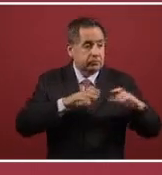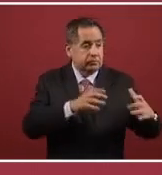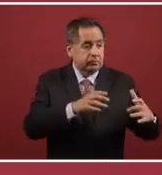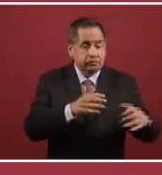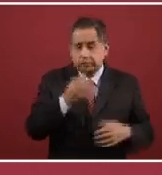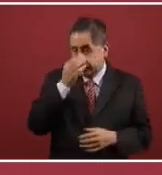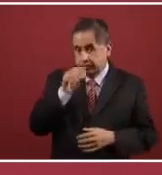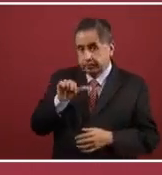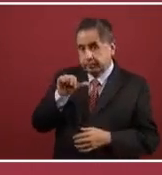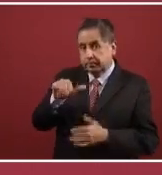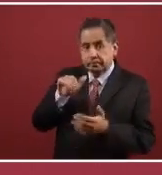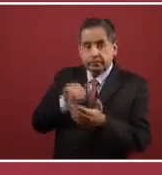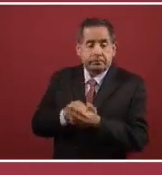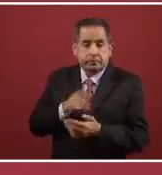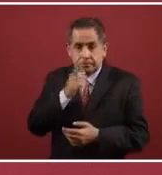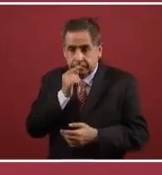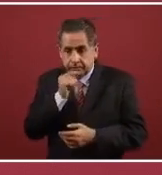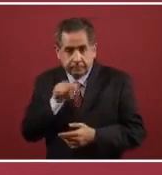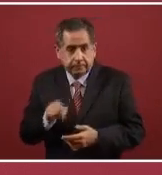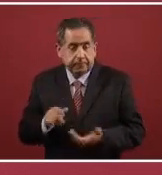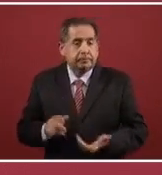16,000 policías.